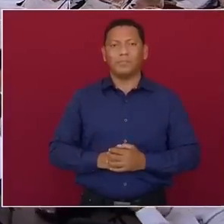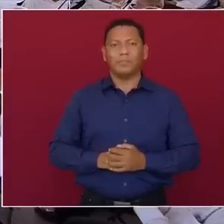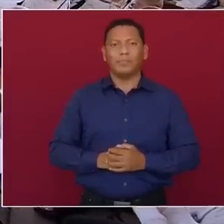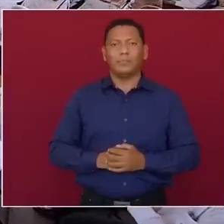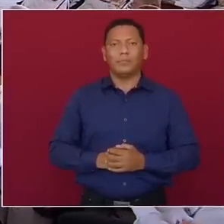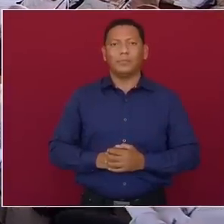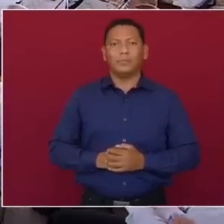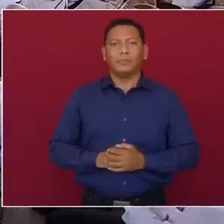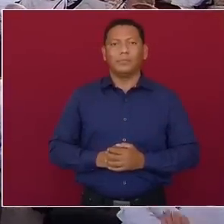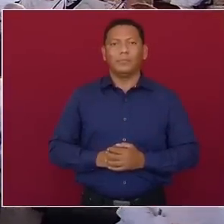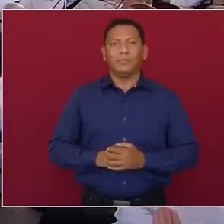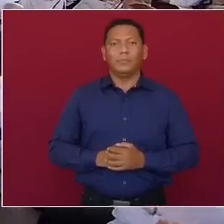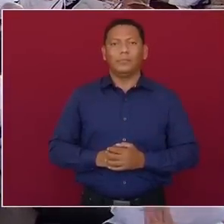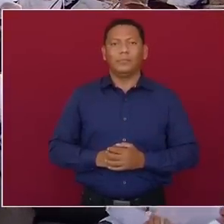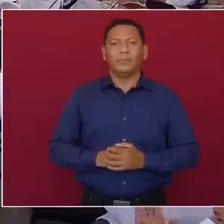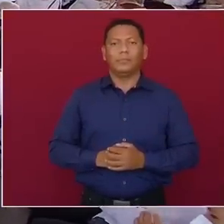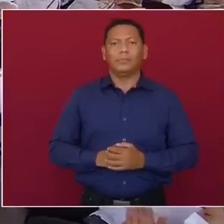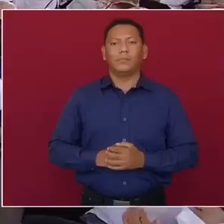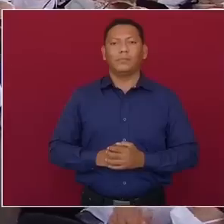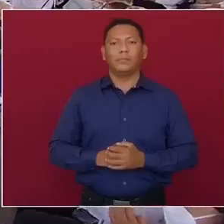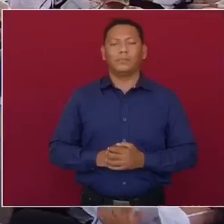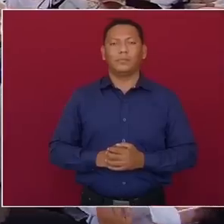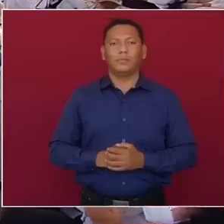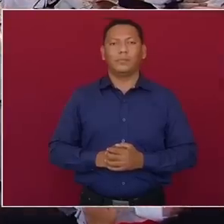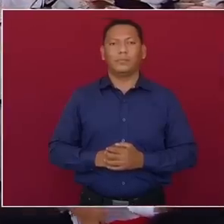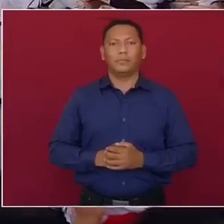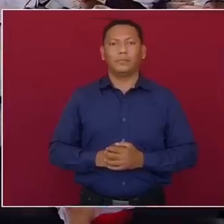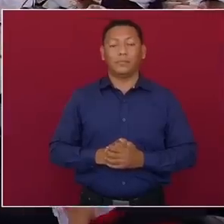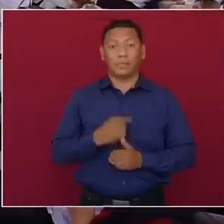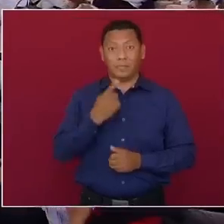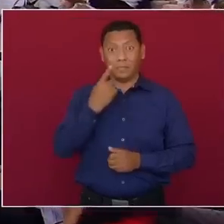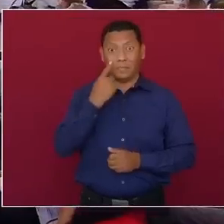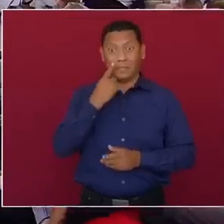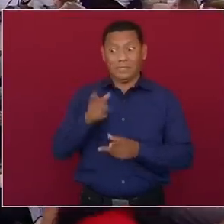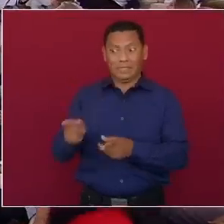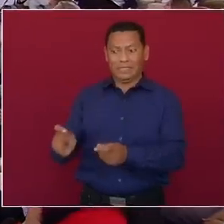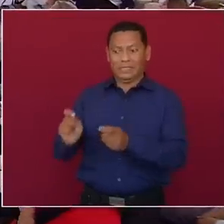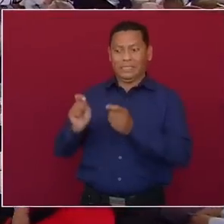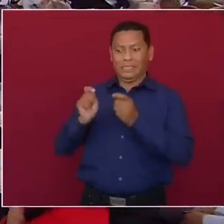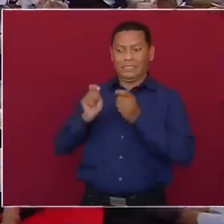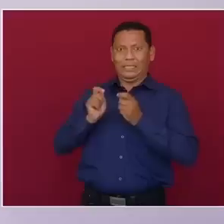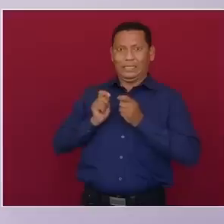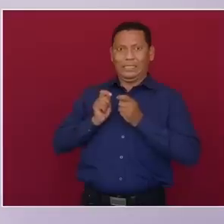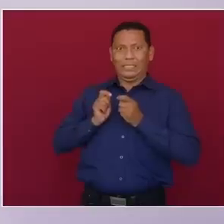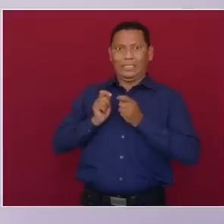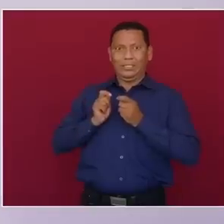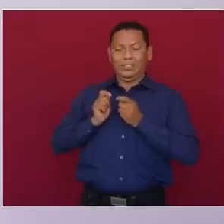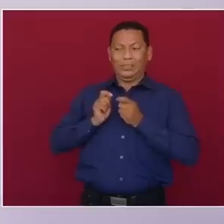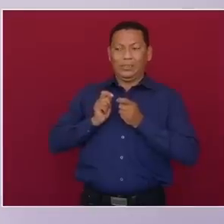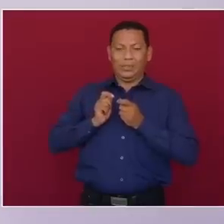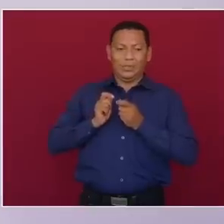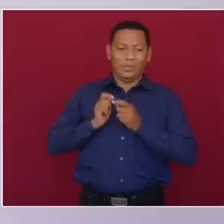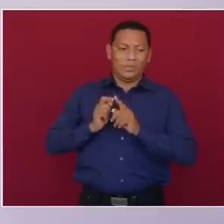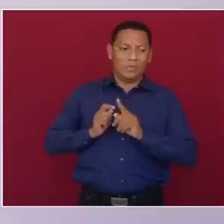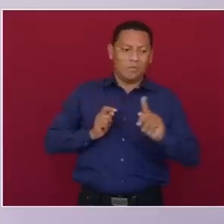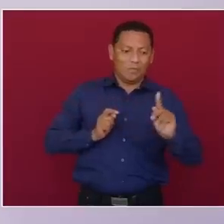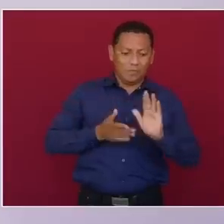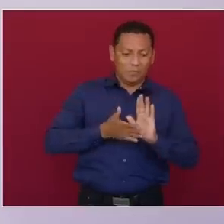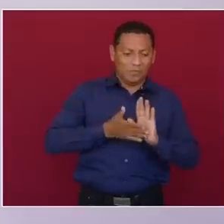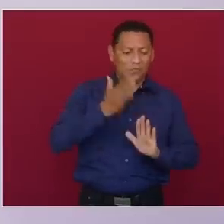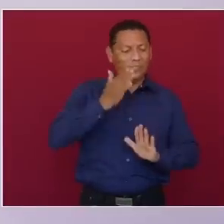Salí de ahí con la emoción de hacer historia